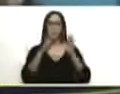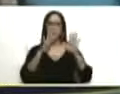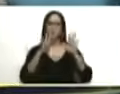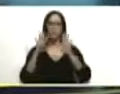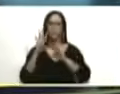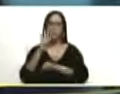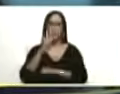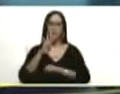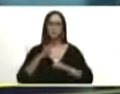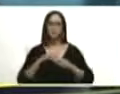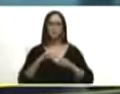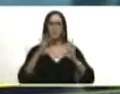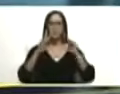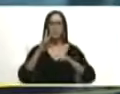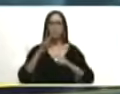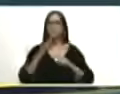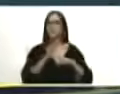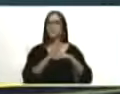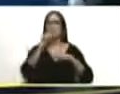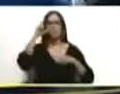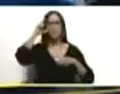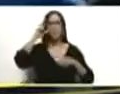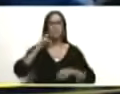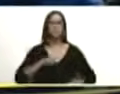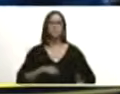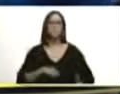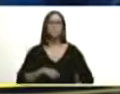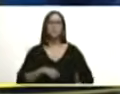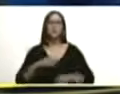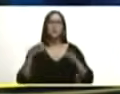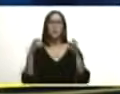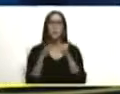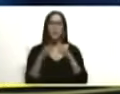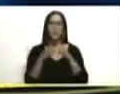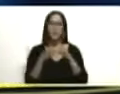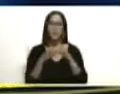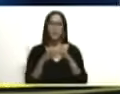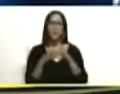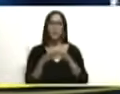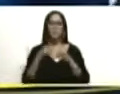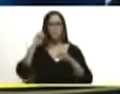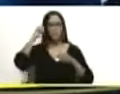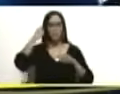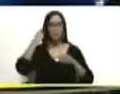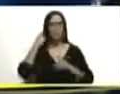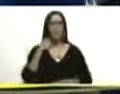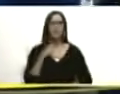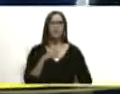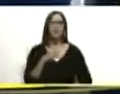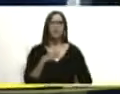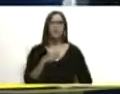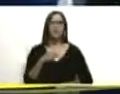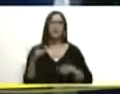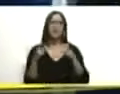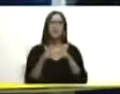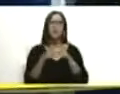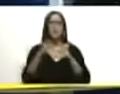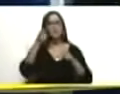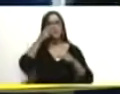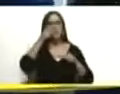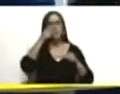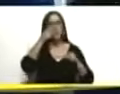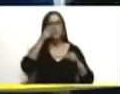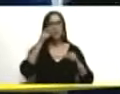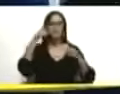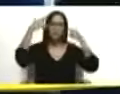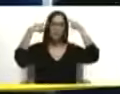1994. Y 12 también, del mediodía. Y también recuerdo que un equipo de la OR... ¿Usted se acuerda lo que era la OR, no? Era el equipo de seguridad. Era el equipo de seguridad,